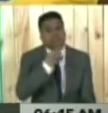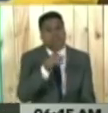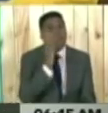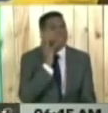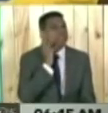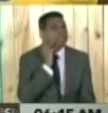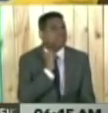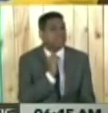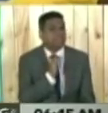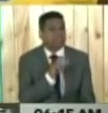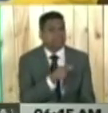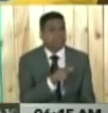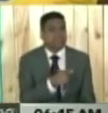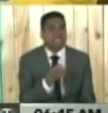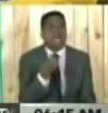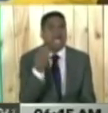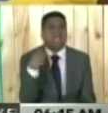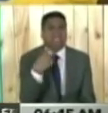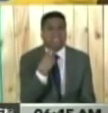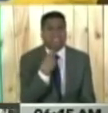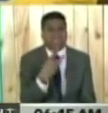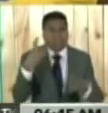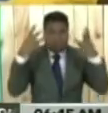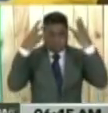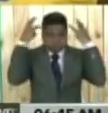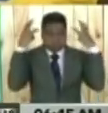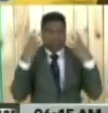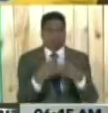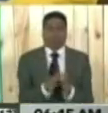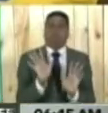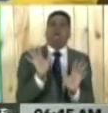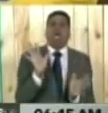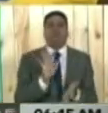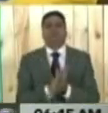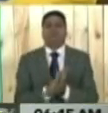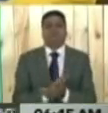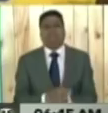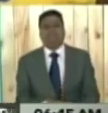pregunta, Jacqueline Faría. Ayer dijo Ramón Alú, oye,